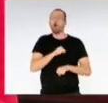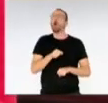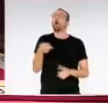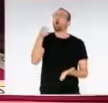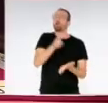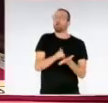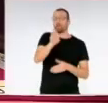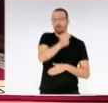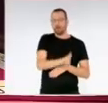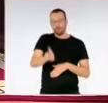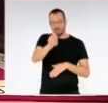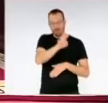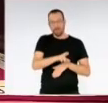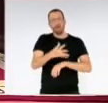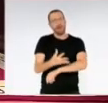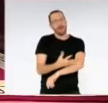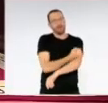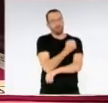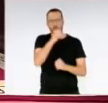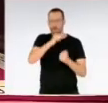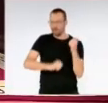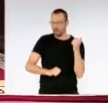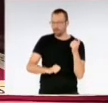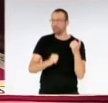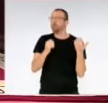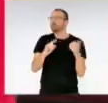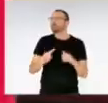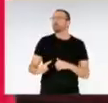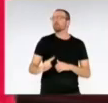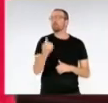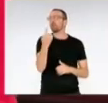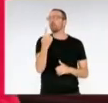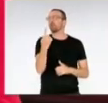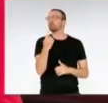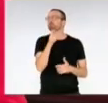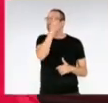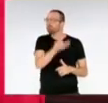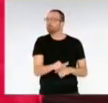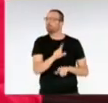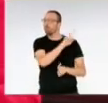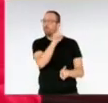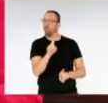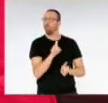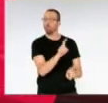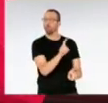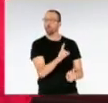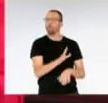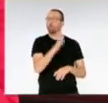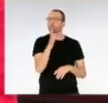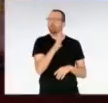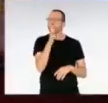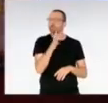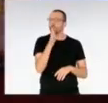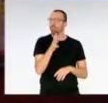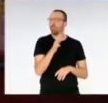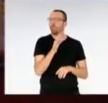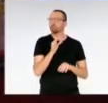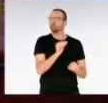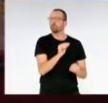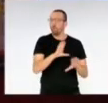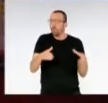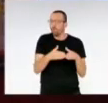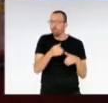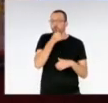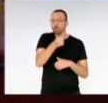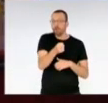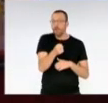ser el presidente del Cabildo de esta isla. Y para arrancar, señor Armas, le queremos preguntar cuáles son las razones que pone sobre la mesa el Partido